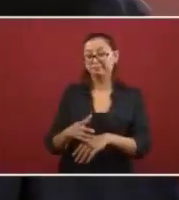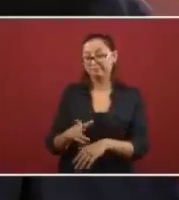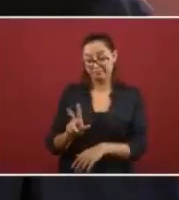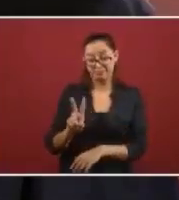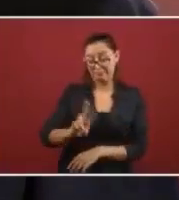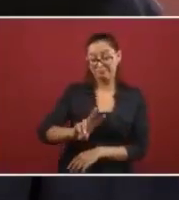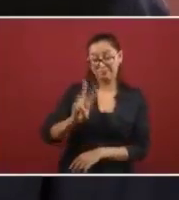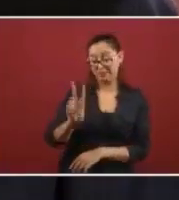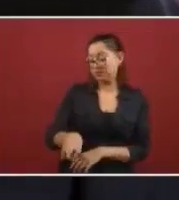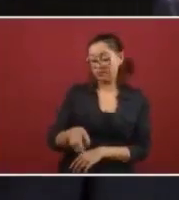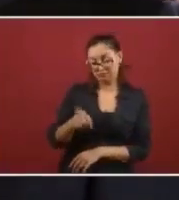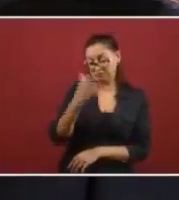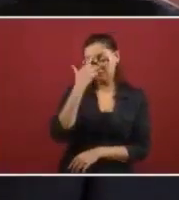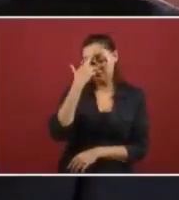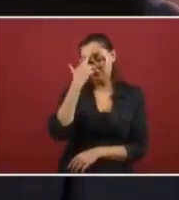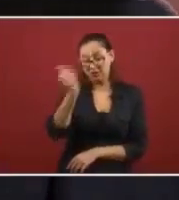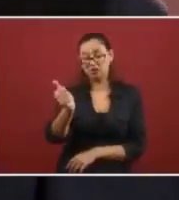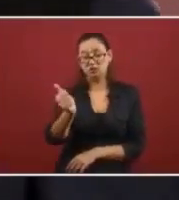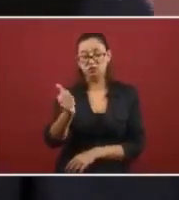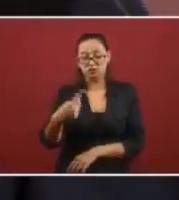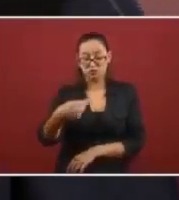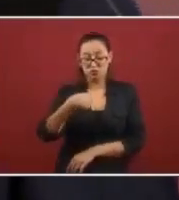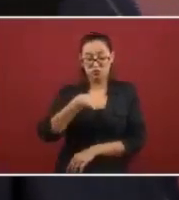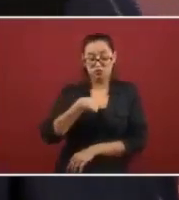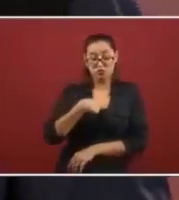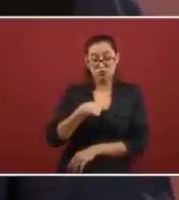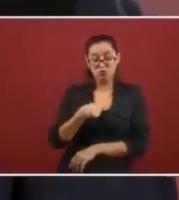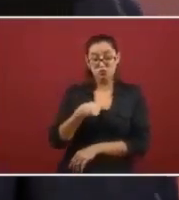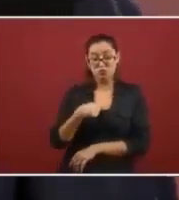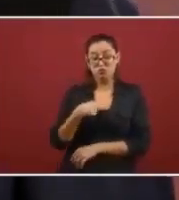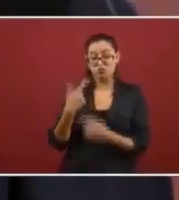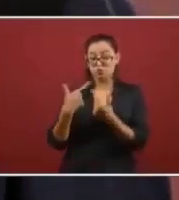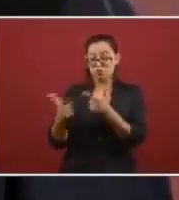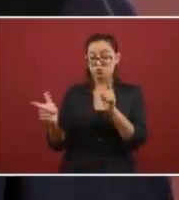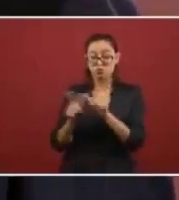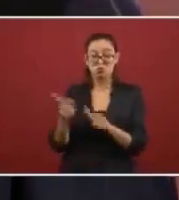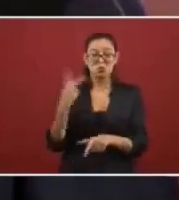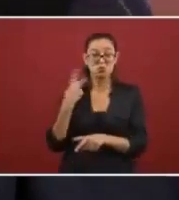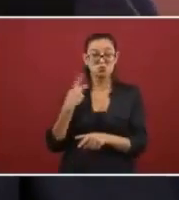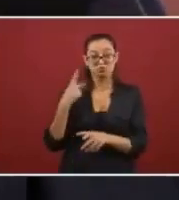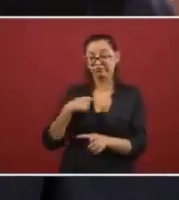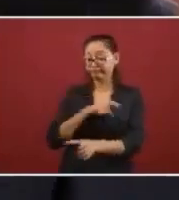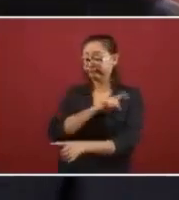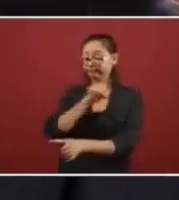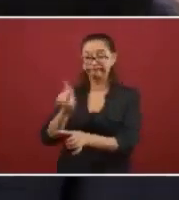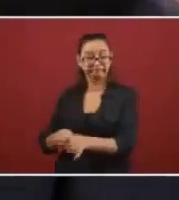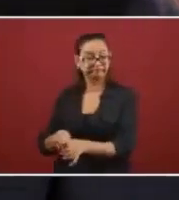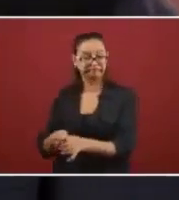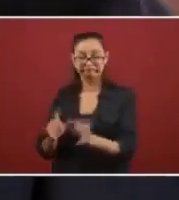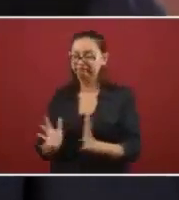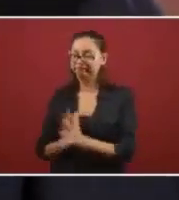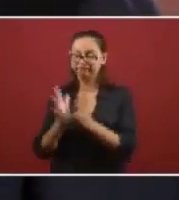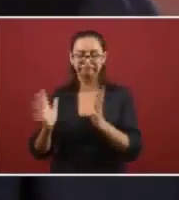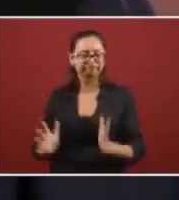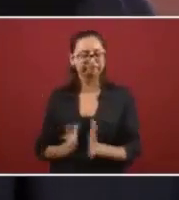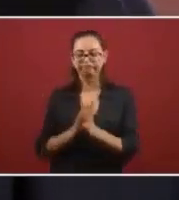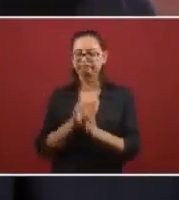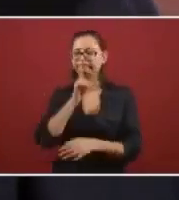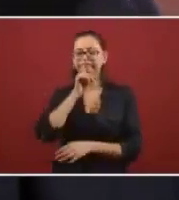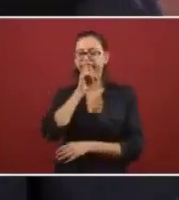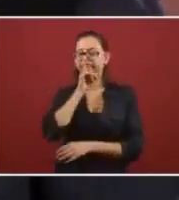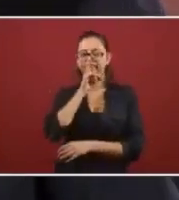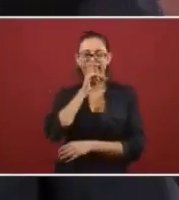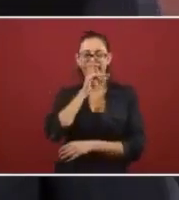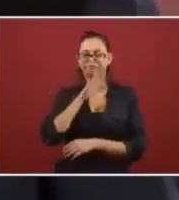estoy participando en cuestiones partidistas en este caso también se